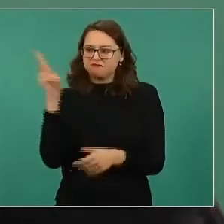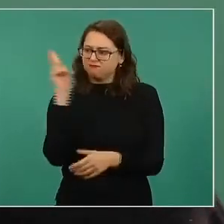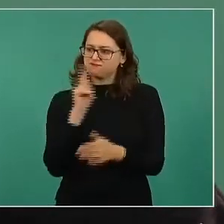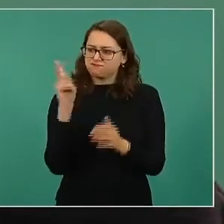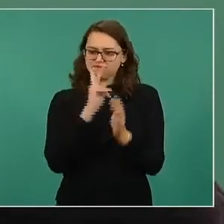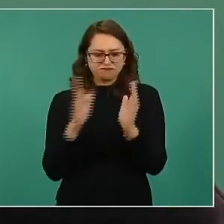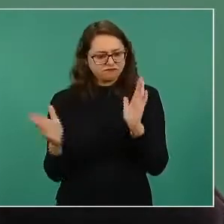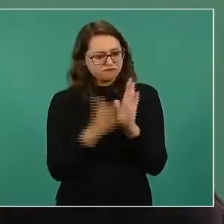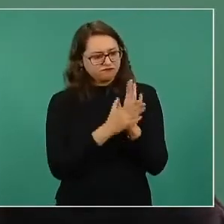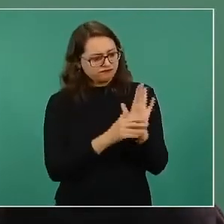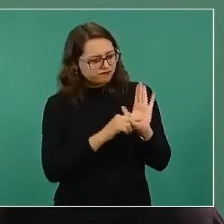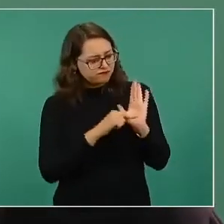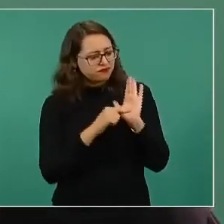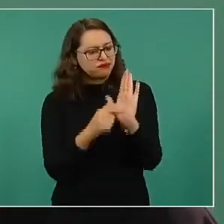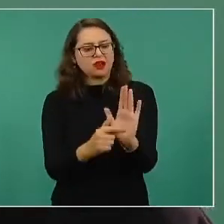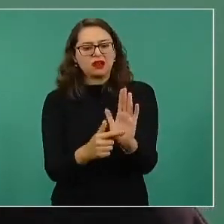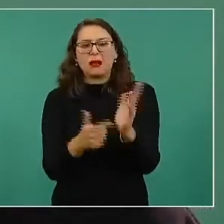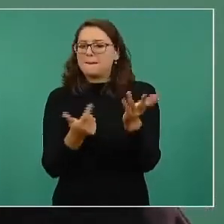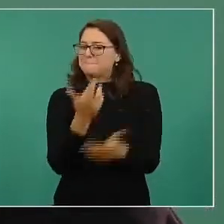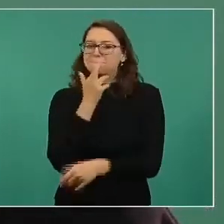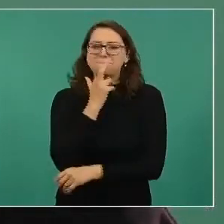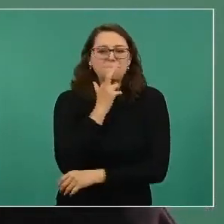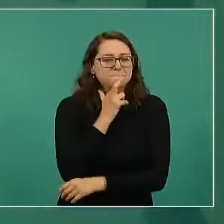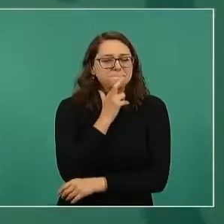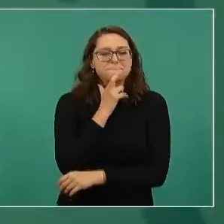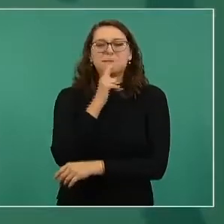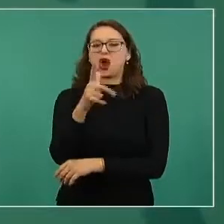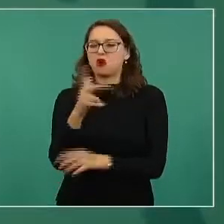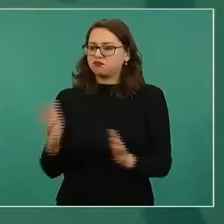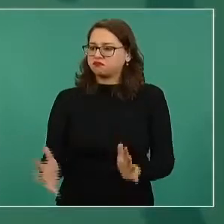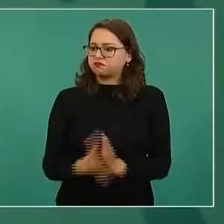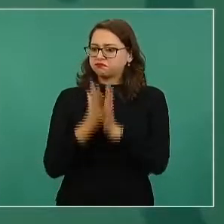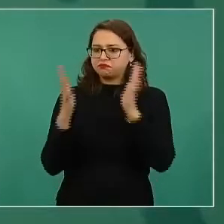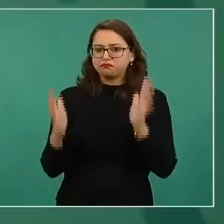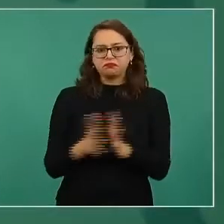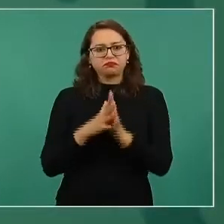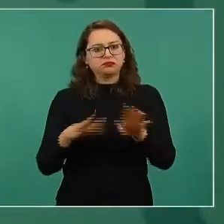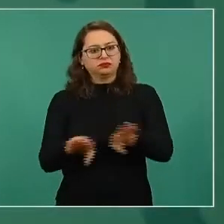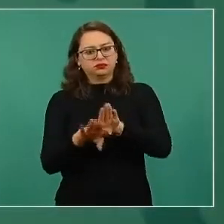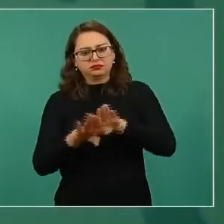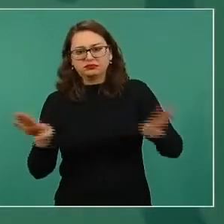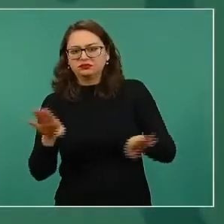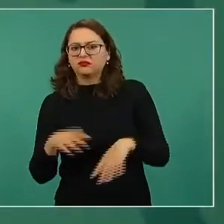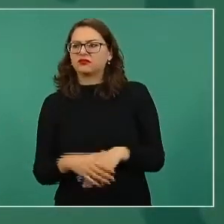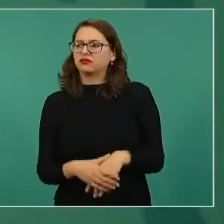para enfrentar controversias, para